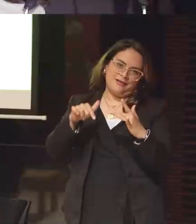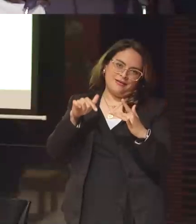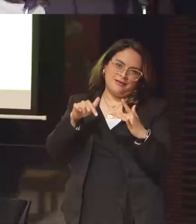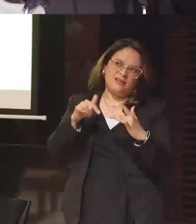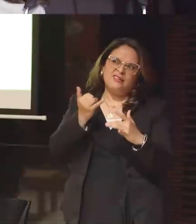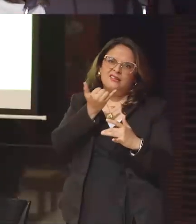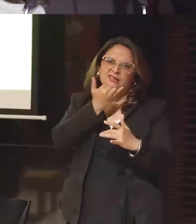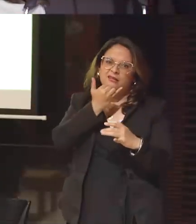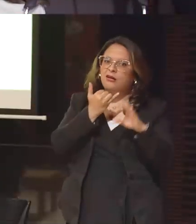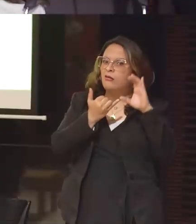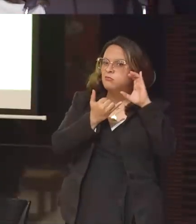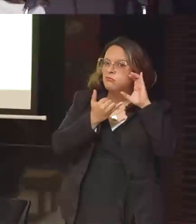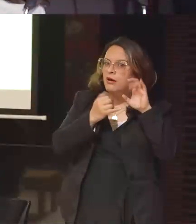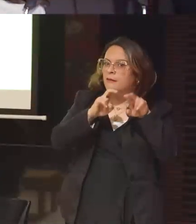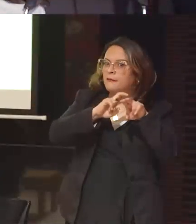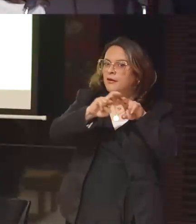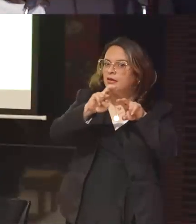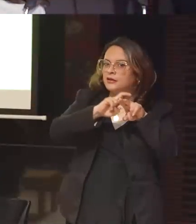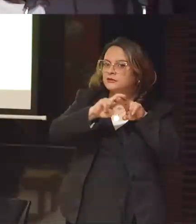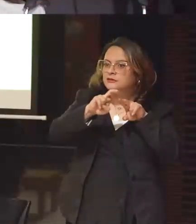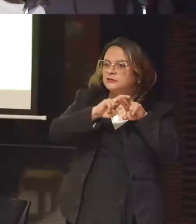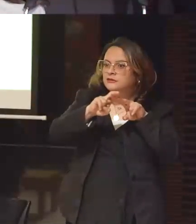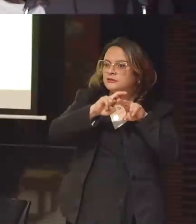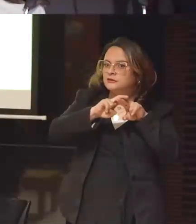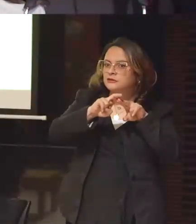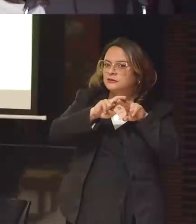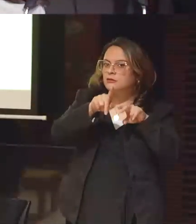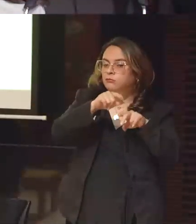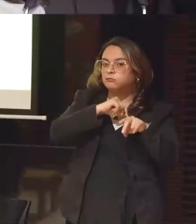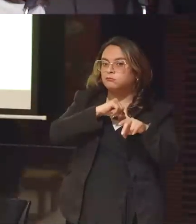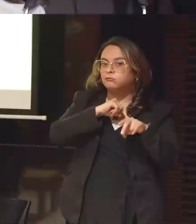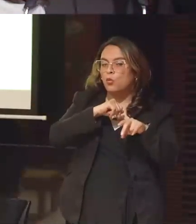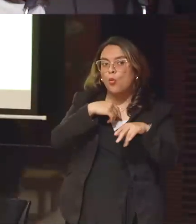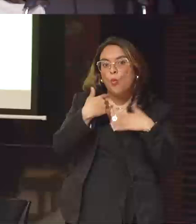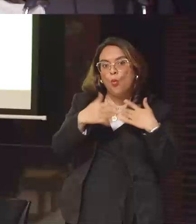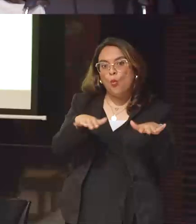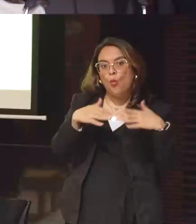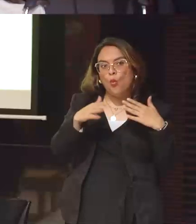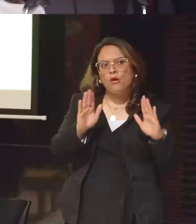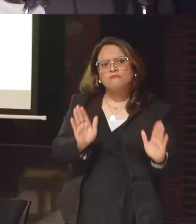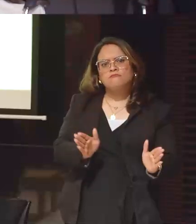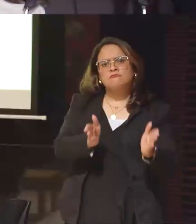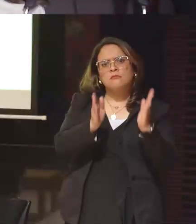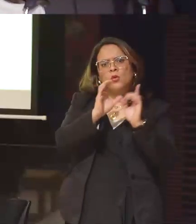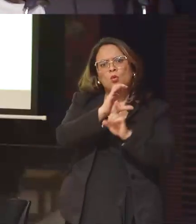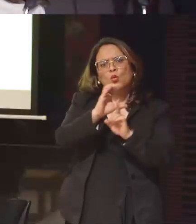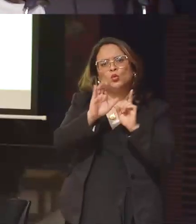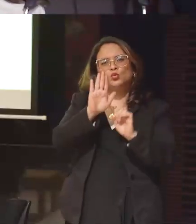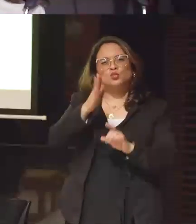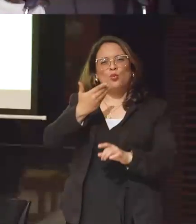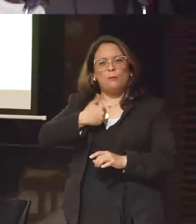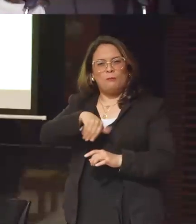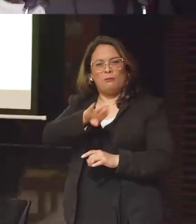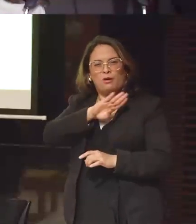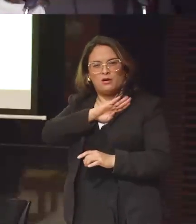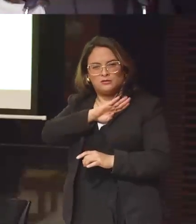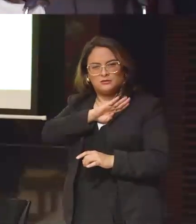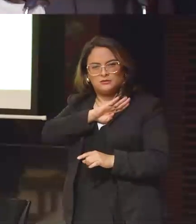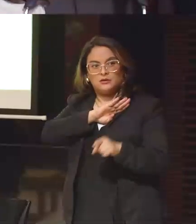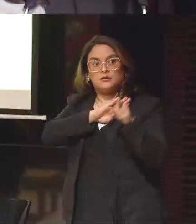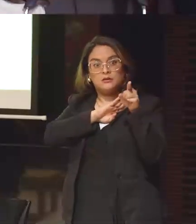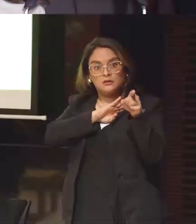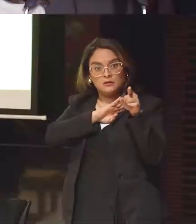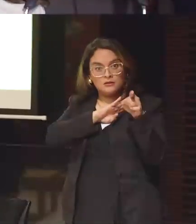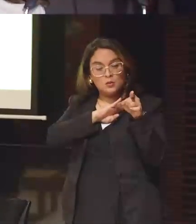pasa con Medellín cuando tiene su metro, ¿no? El desarrollo de la cultura paisa, el desarrollo de la ciudad en lógica,